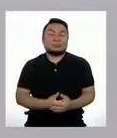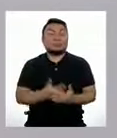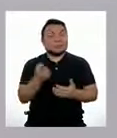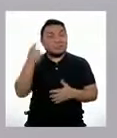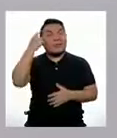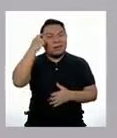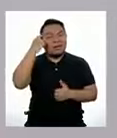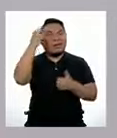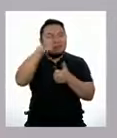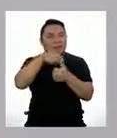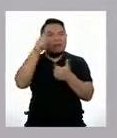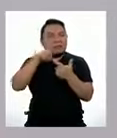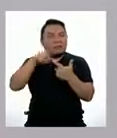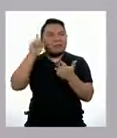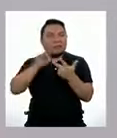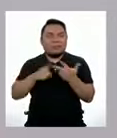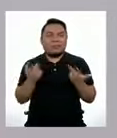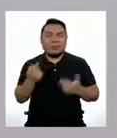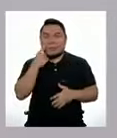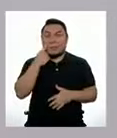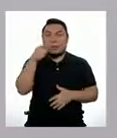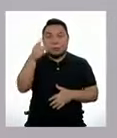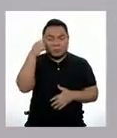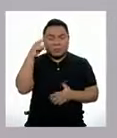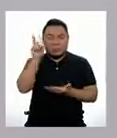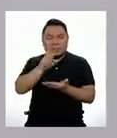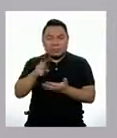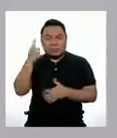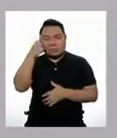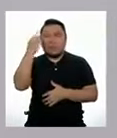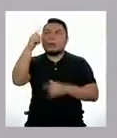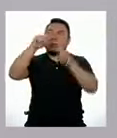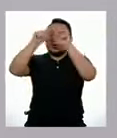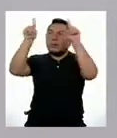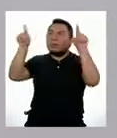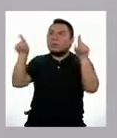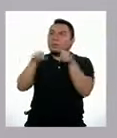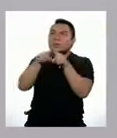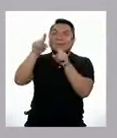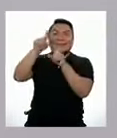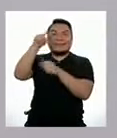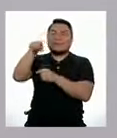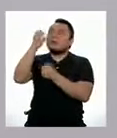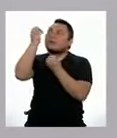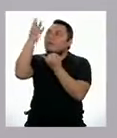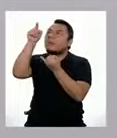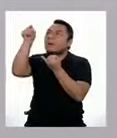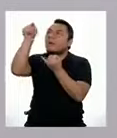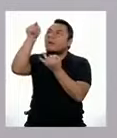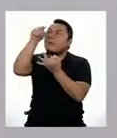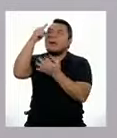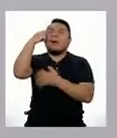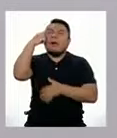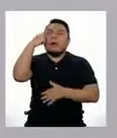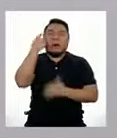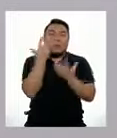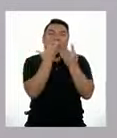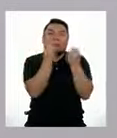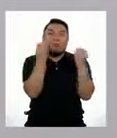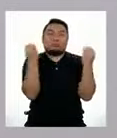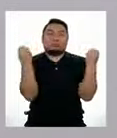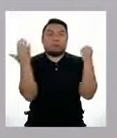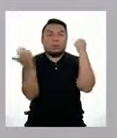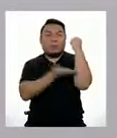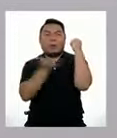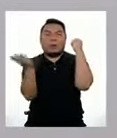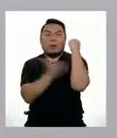esto? Aquí no imaginabas que a partir de la lectura y análisis de los gráficos estadísticos podemos entender mejor una serie de situaciones.